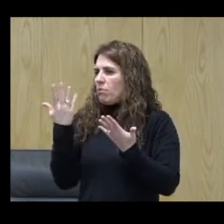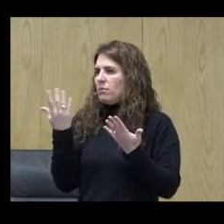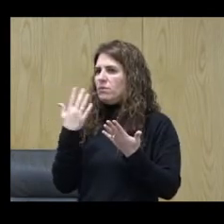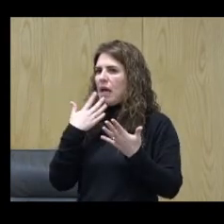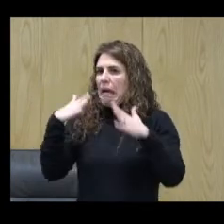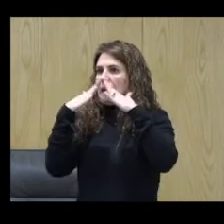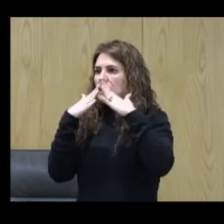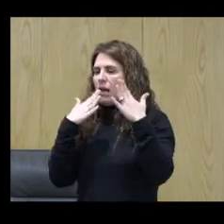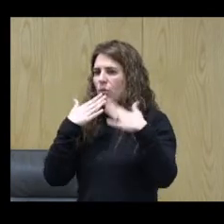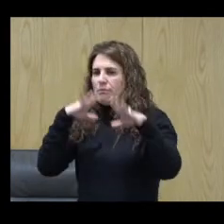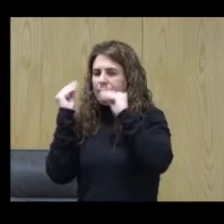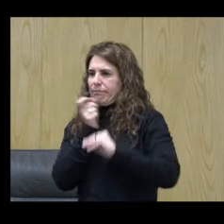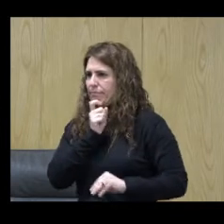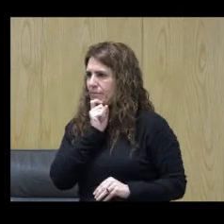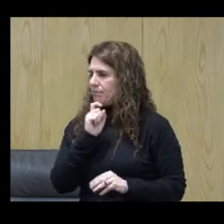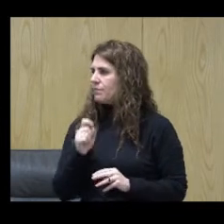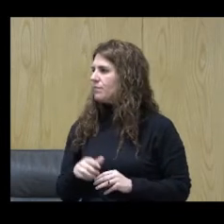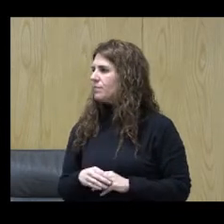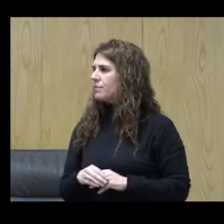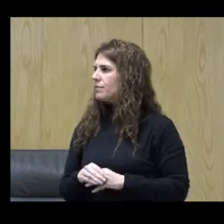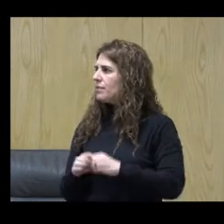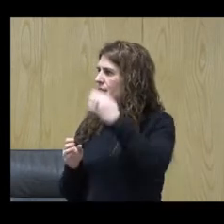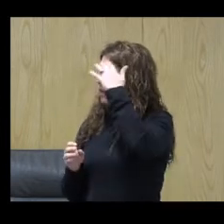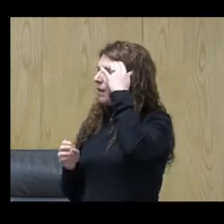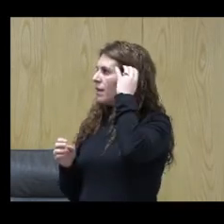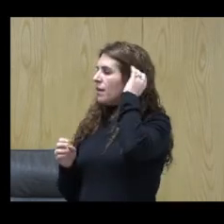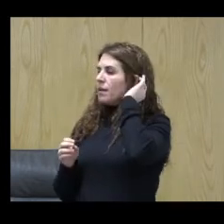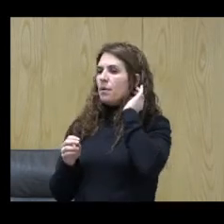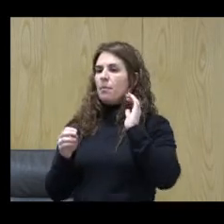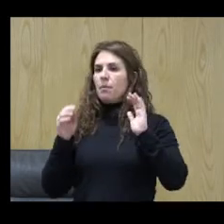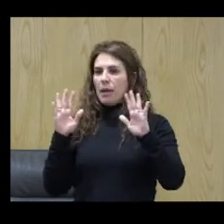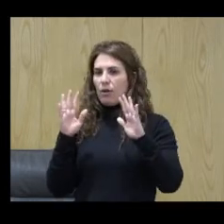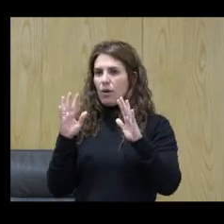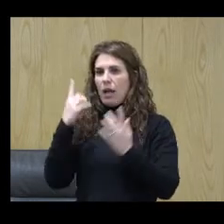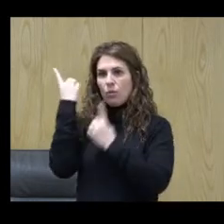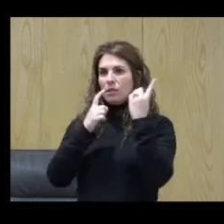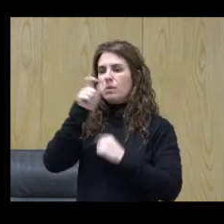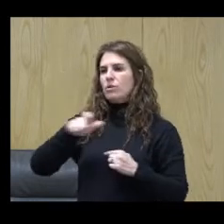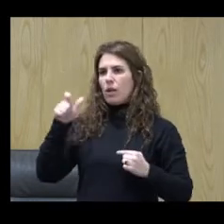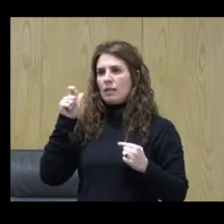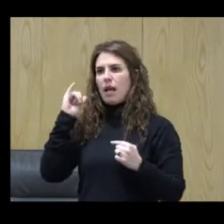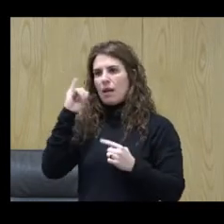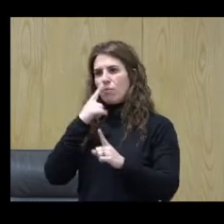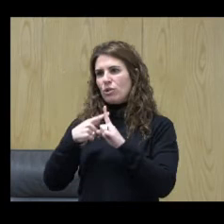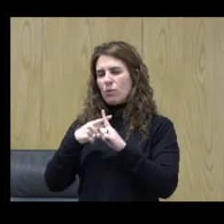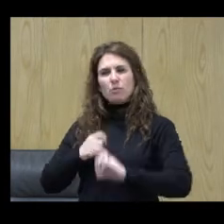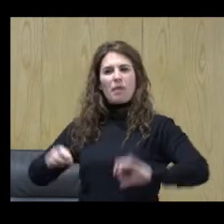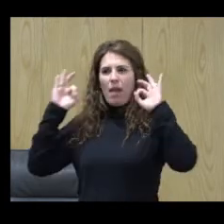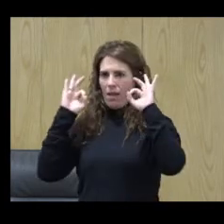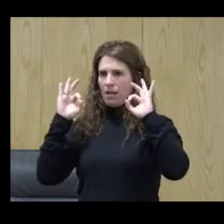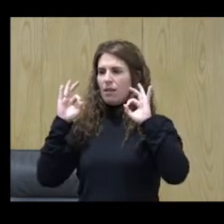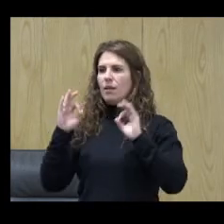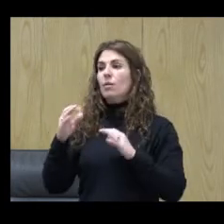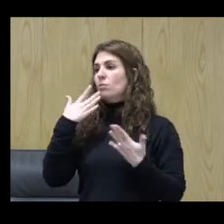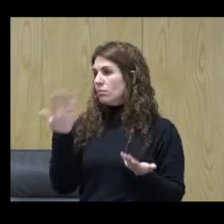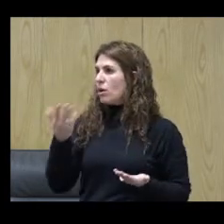en casa? Pero es que hay personas que se benefician especialmente de la accesibilidad cognitiva, personas